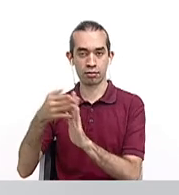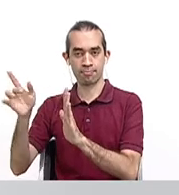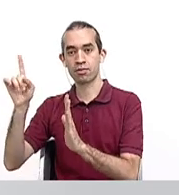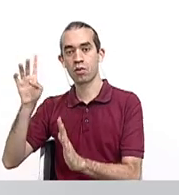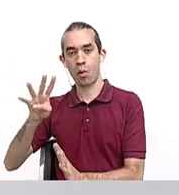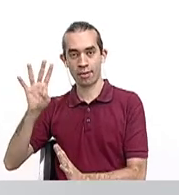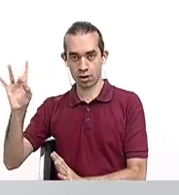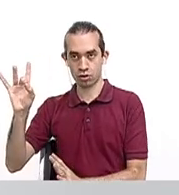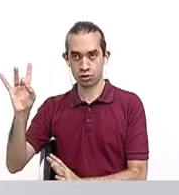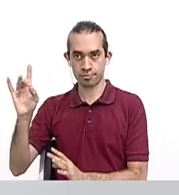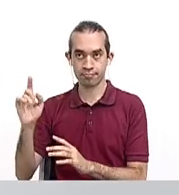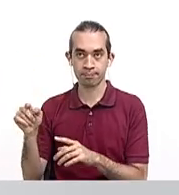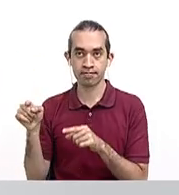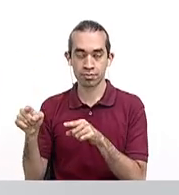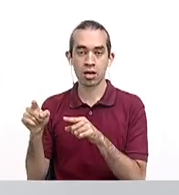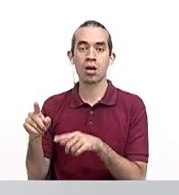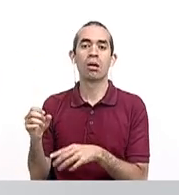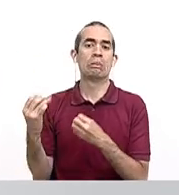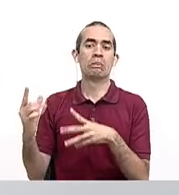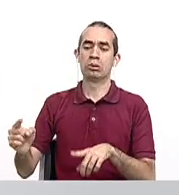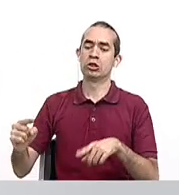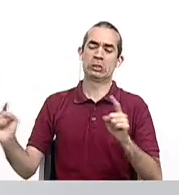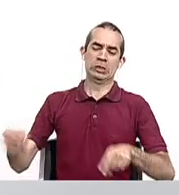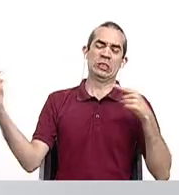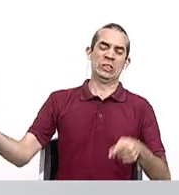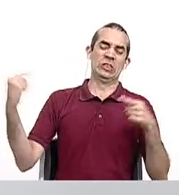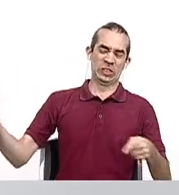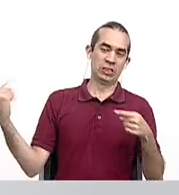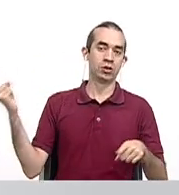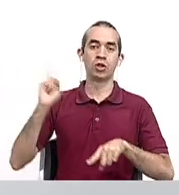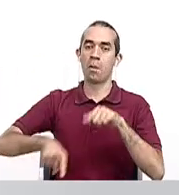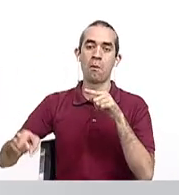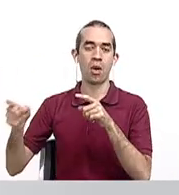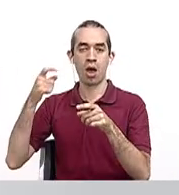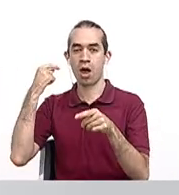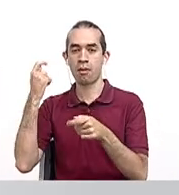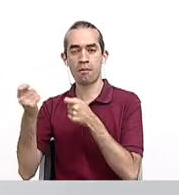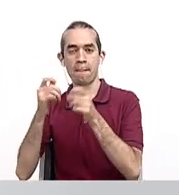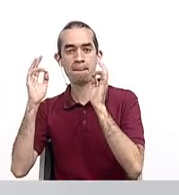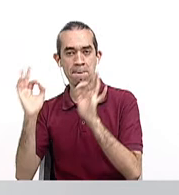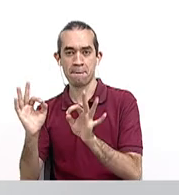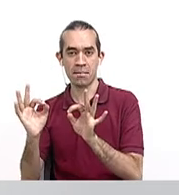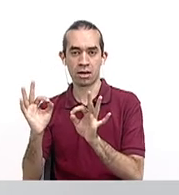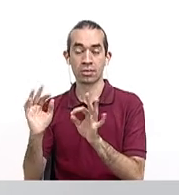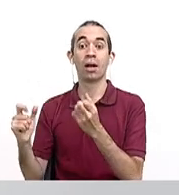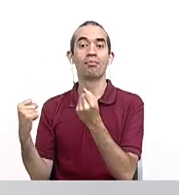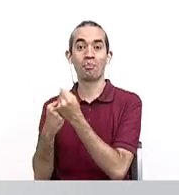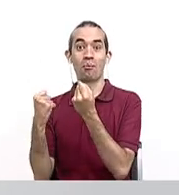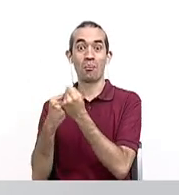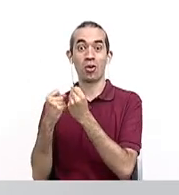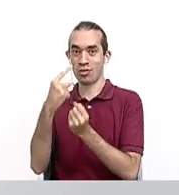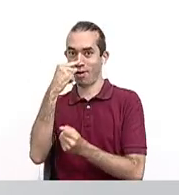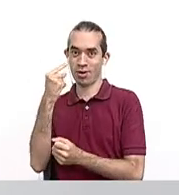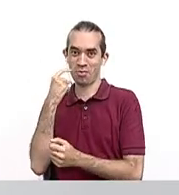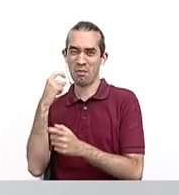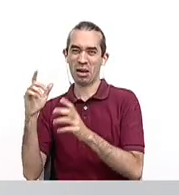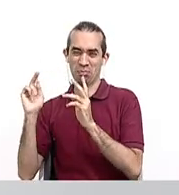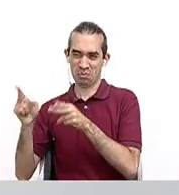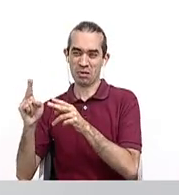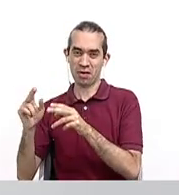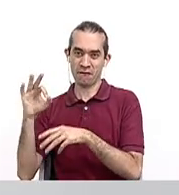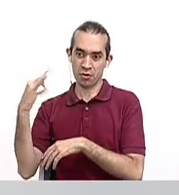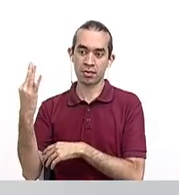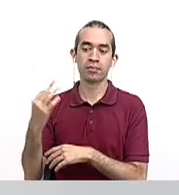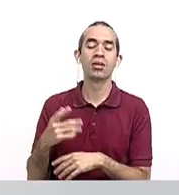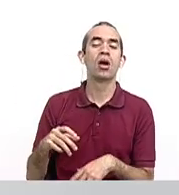no lo dejaron gobernar un solo día la crítica por los medios de comunicación sobre todo periódicos fue muy